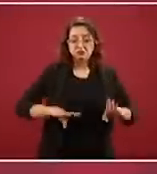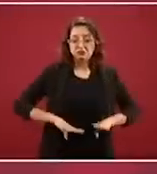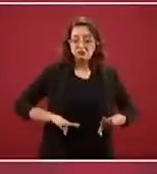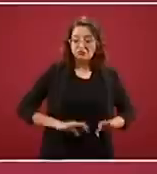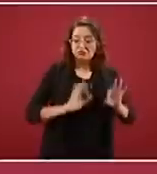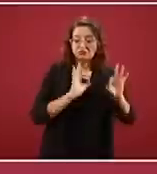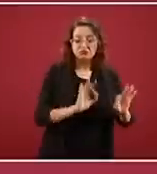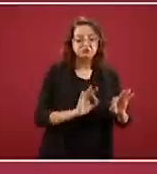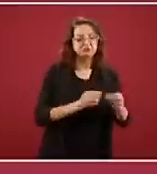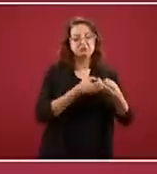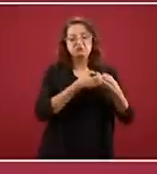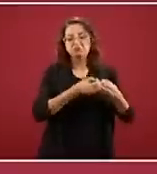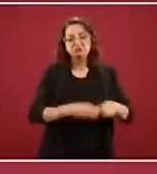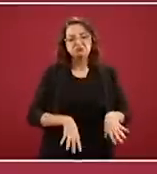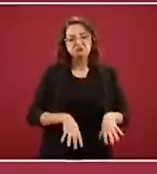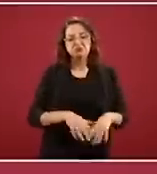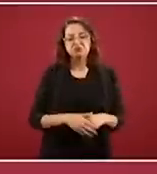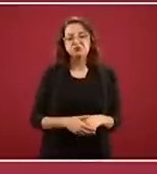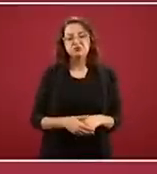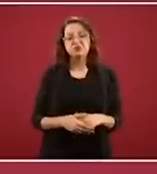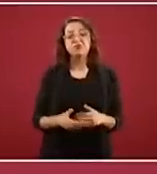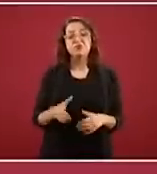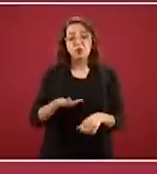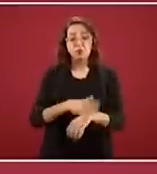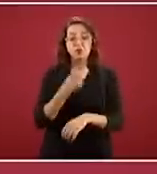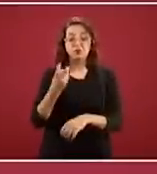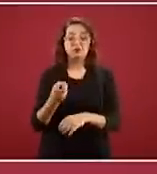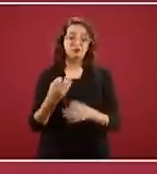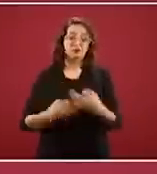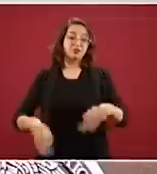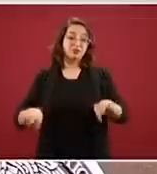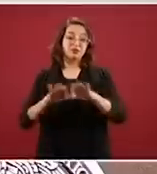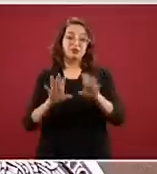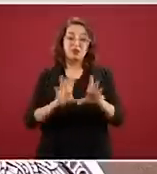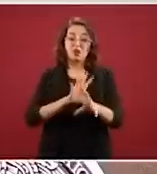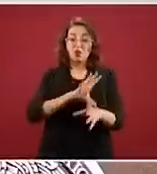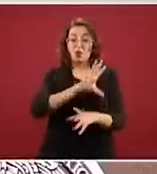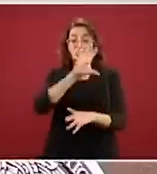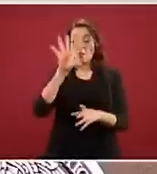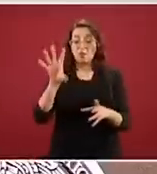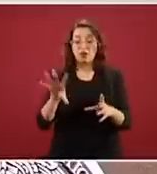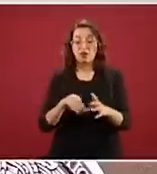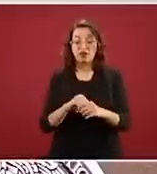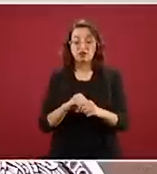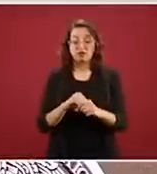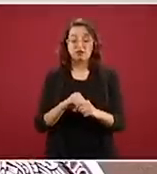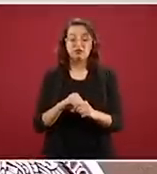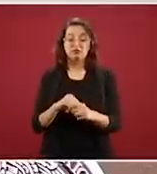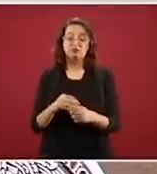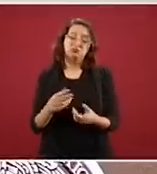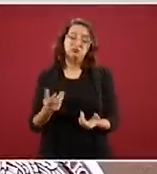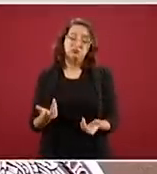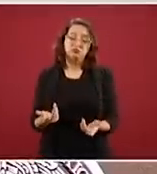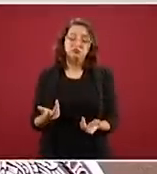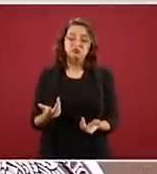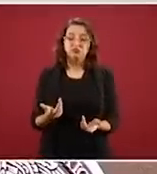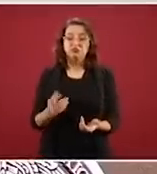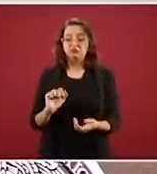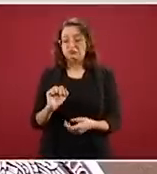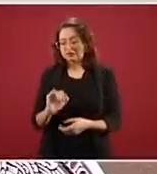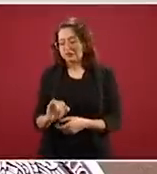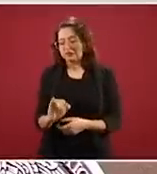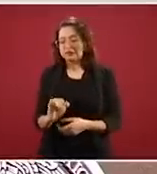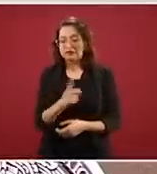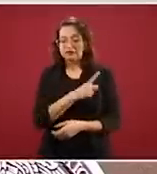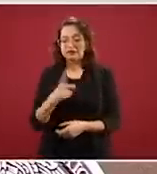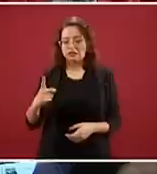Entonces, son todos los elementos, y lo que estamos haciendo es resolviendo el problema